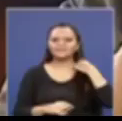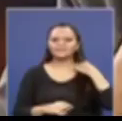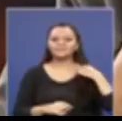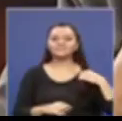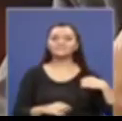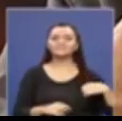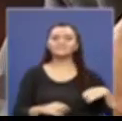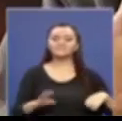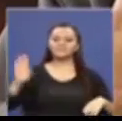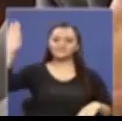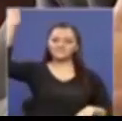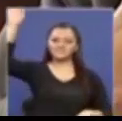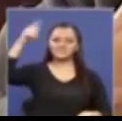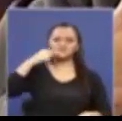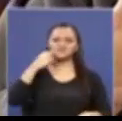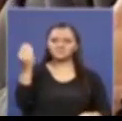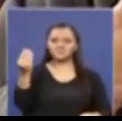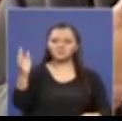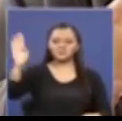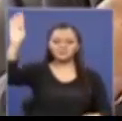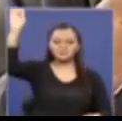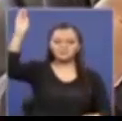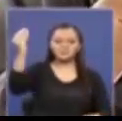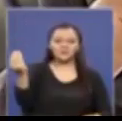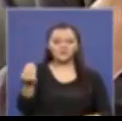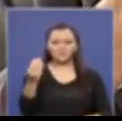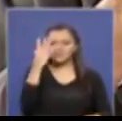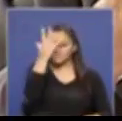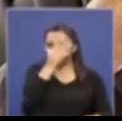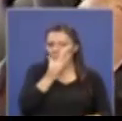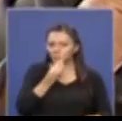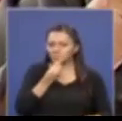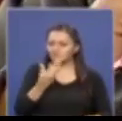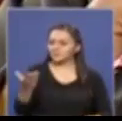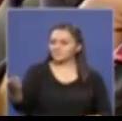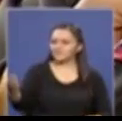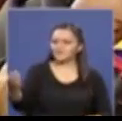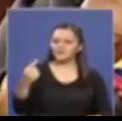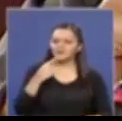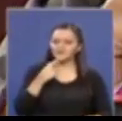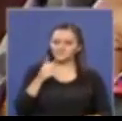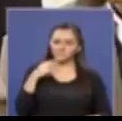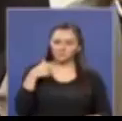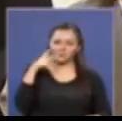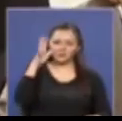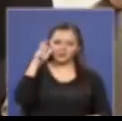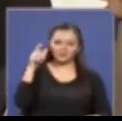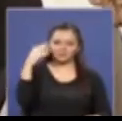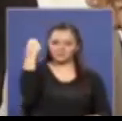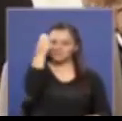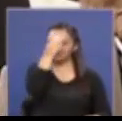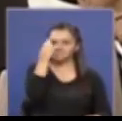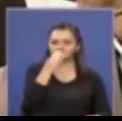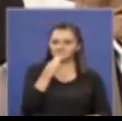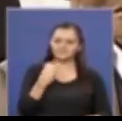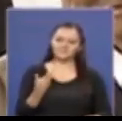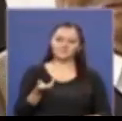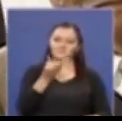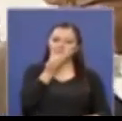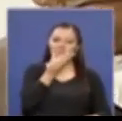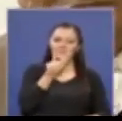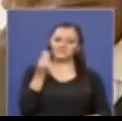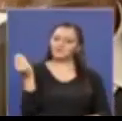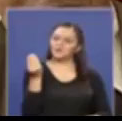no me hace la mano, usted no es la tercera edad, pues. Se la ve jovencita, guapísima. Se me ha hecho un tuning usted, ¿verdad? No venga con lámpara acá,